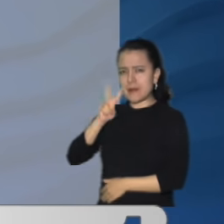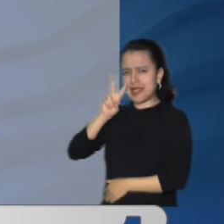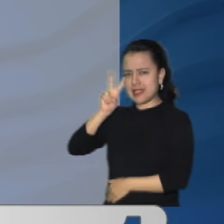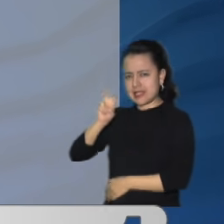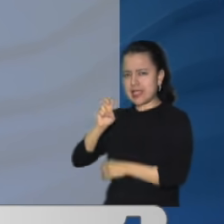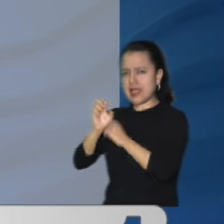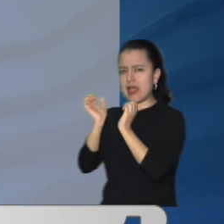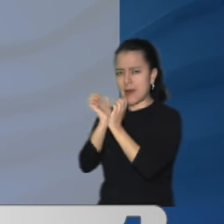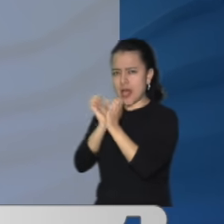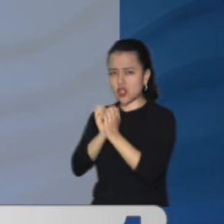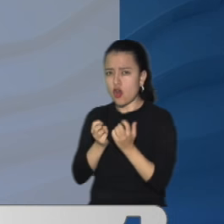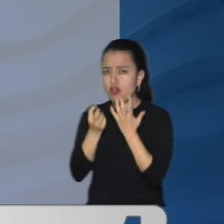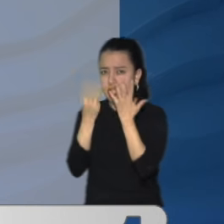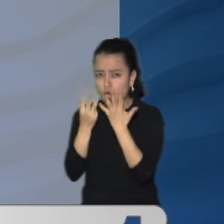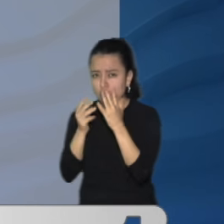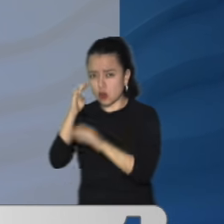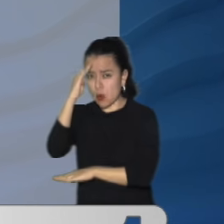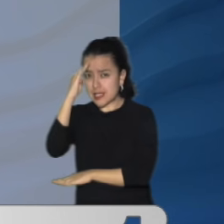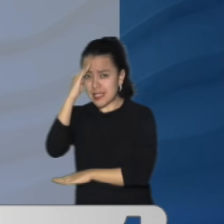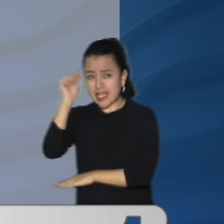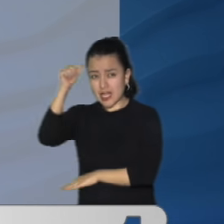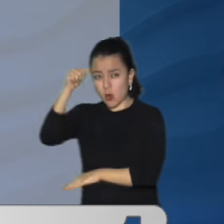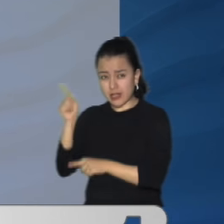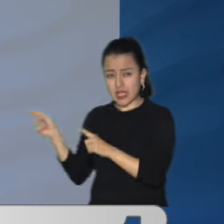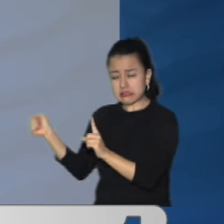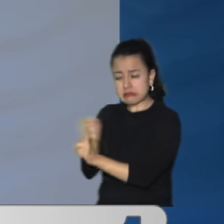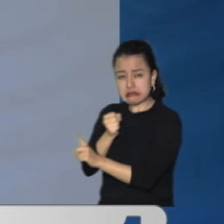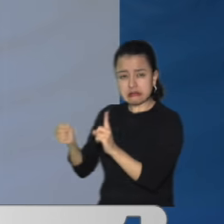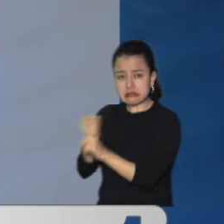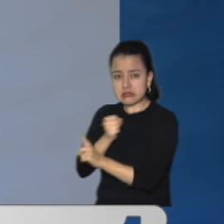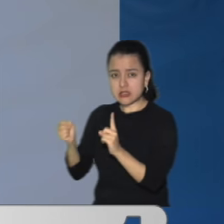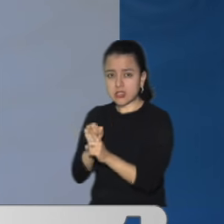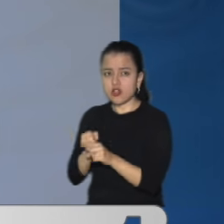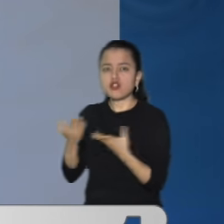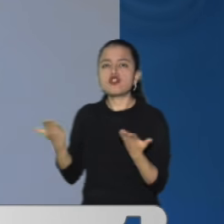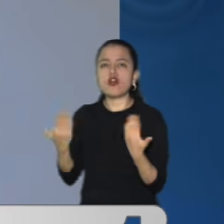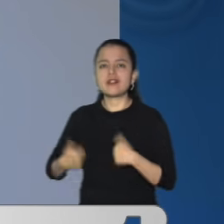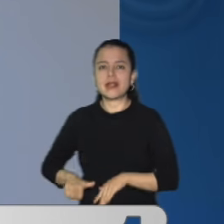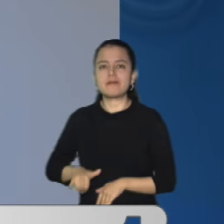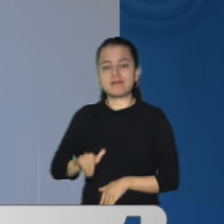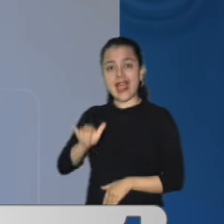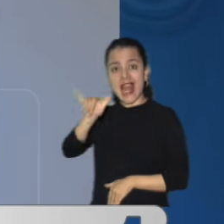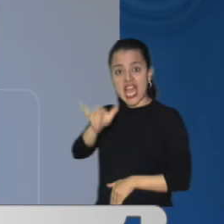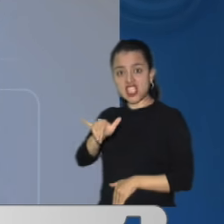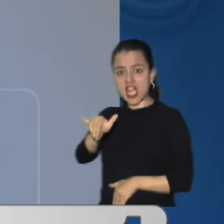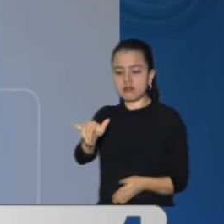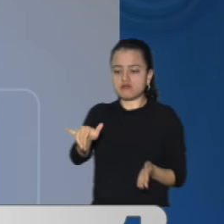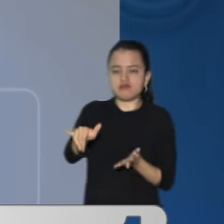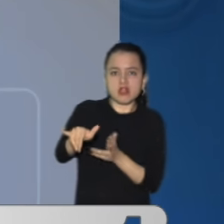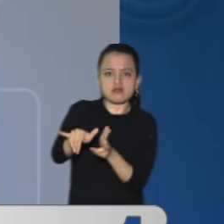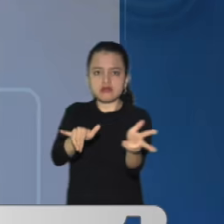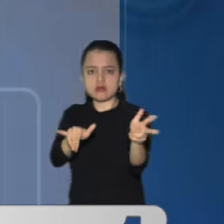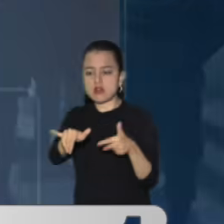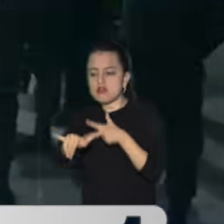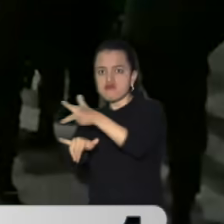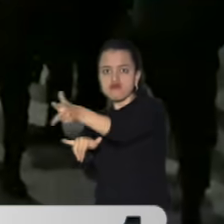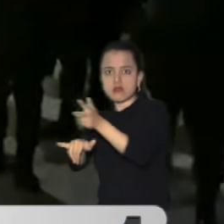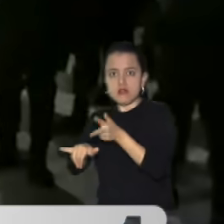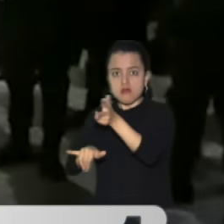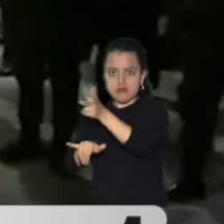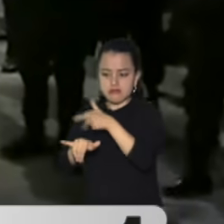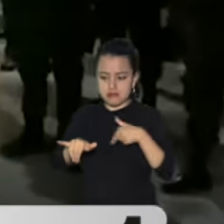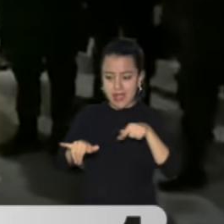mayo de 8 uniformados de la policía en el sector conocido como La Ye, en Palmira, Valle del Cauca, en medio de un bloqueo, cuando